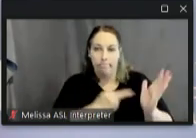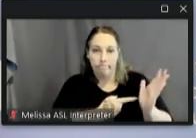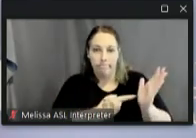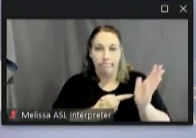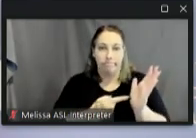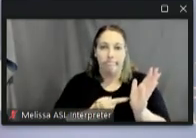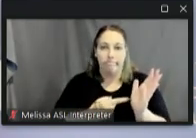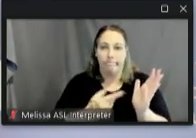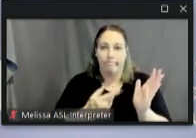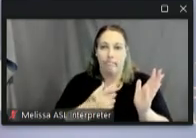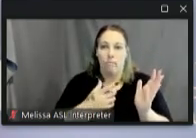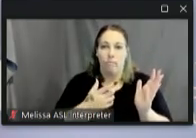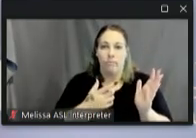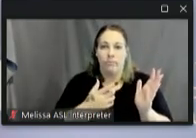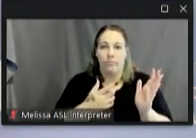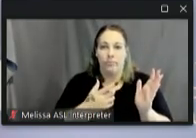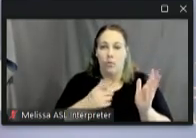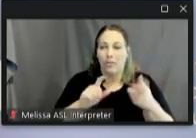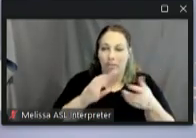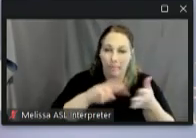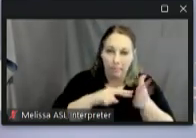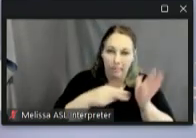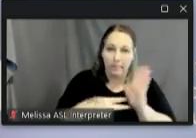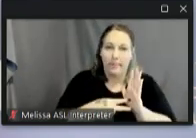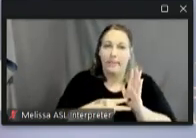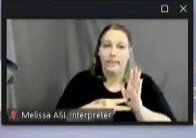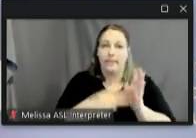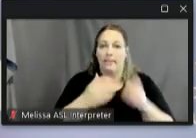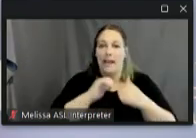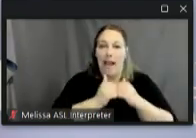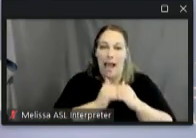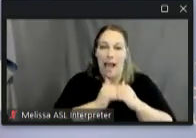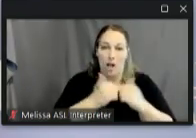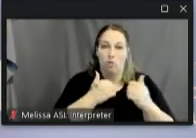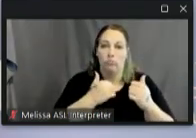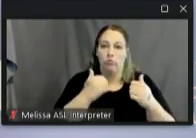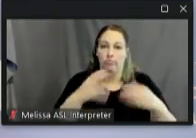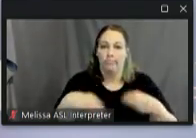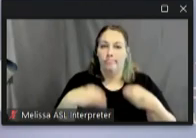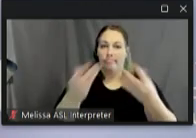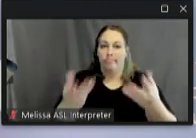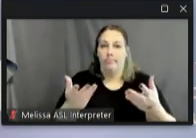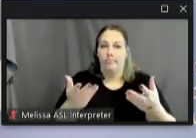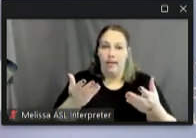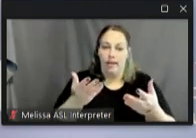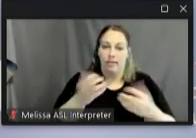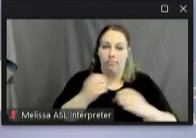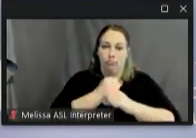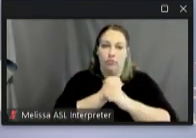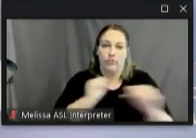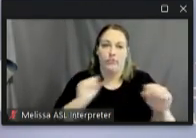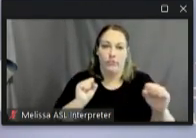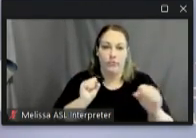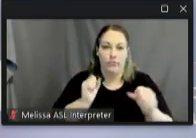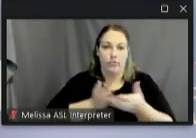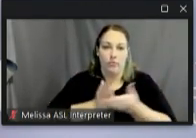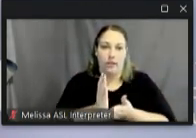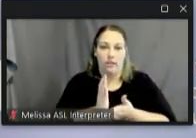el aseguramiento de los derechos. Así que estamos ahí en una línea de trabajo que puede